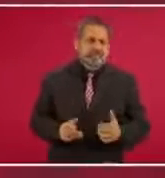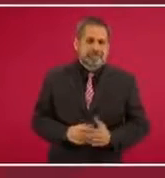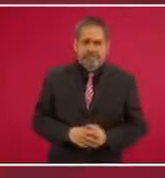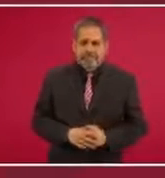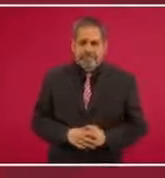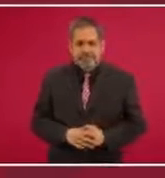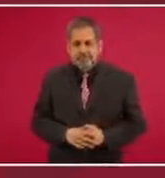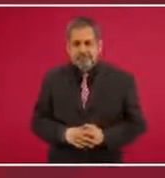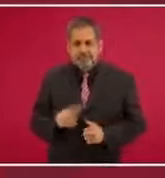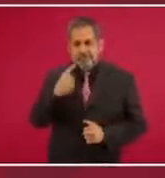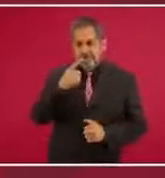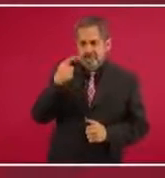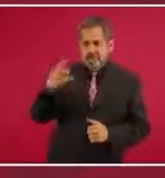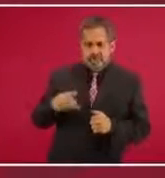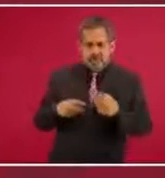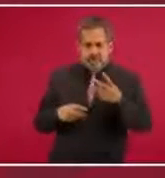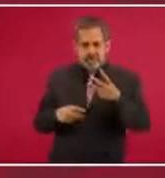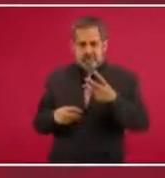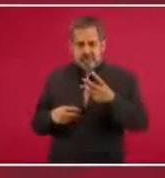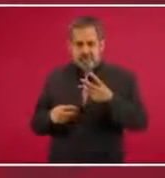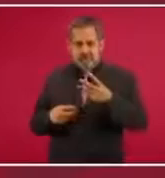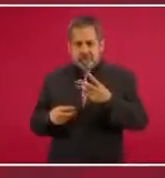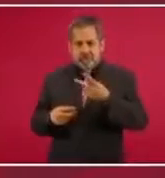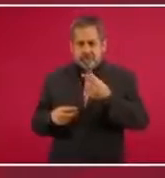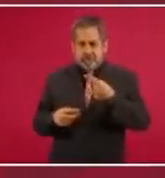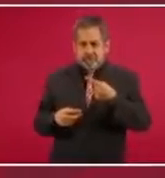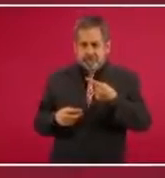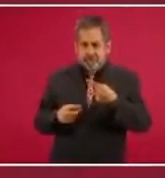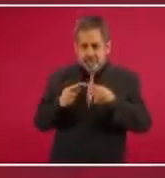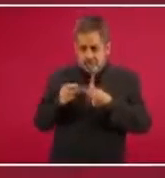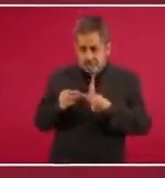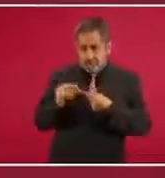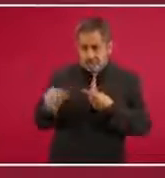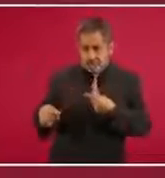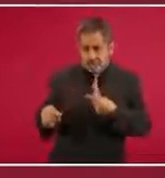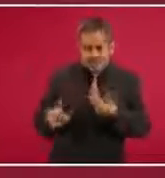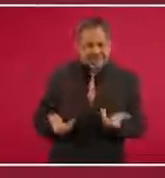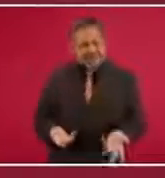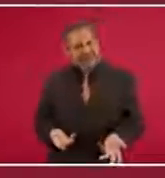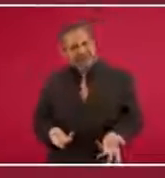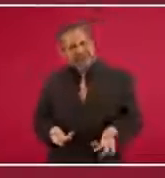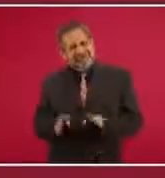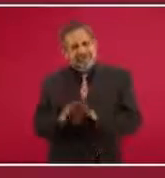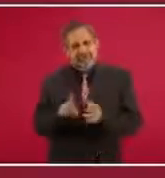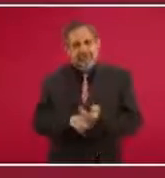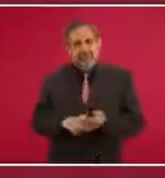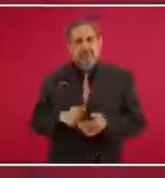la tercera parte de su ingreso porque el promedio